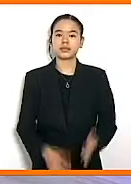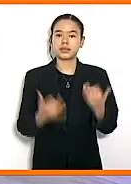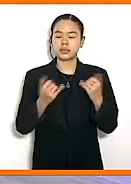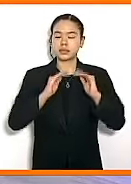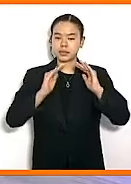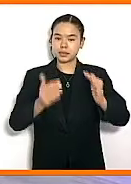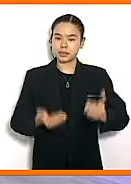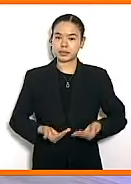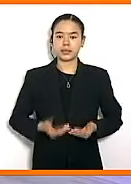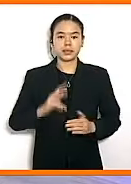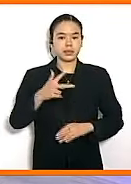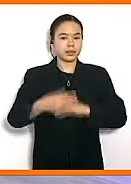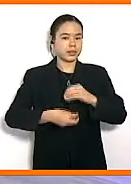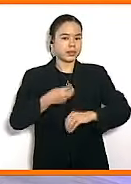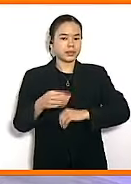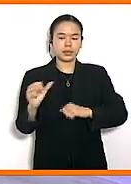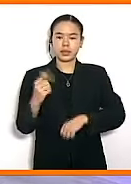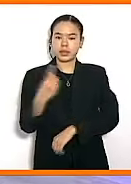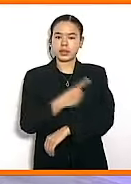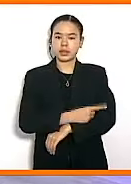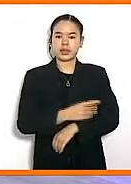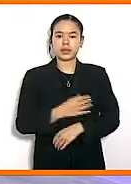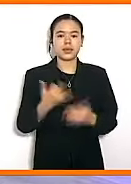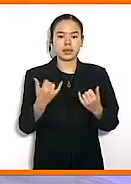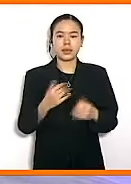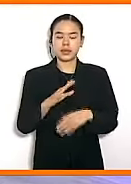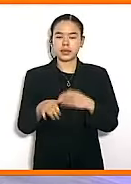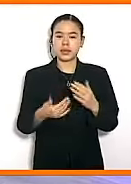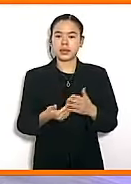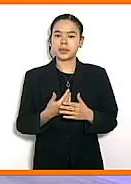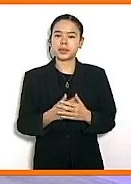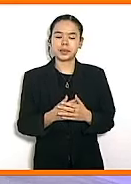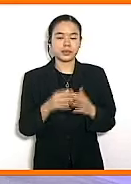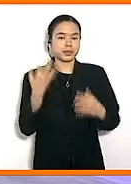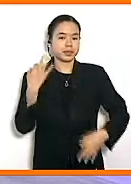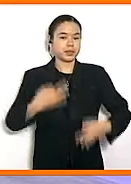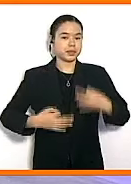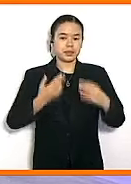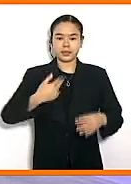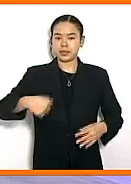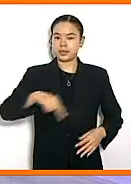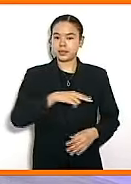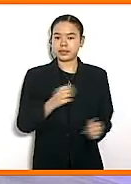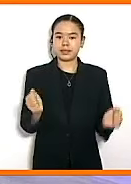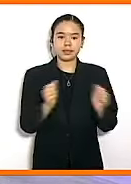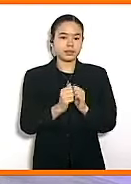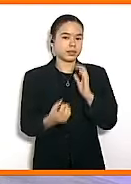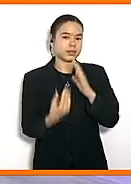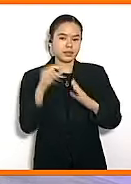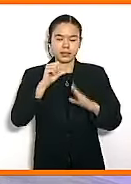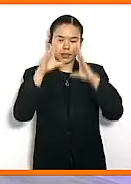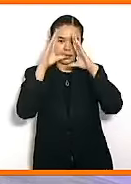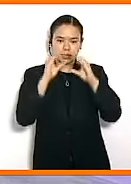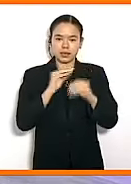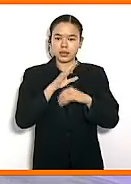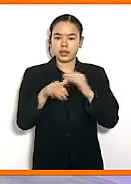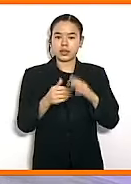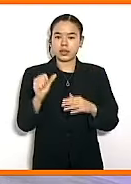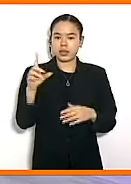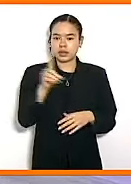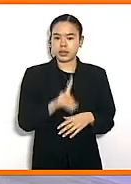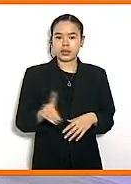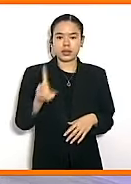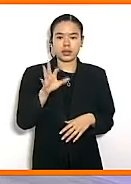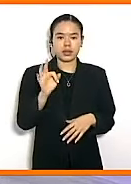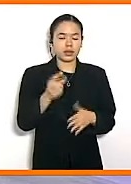Bienvenidos al tercer sorteo del día. Tismia Yamni Gumi Vanira. ¡Qué alegría nos acompañes esta hermosa noche! Hoy domingo 19